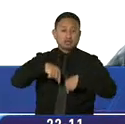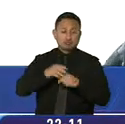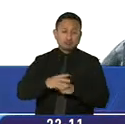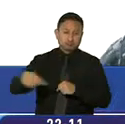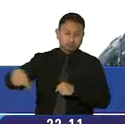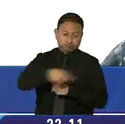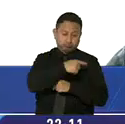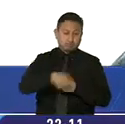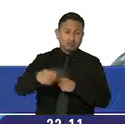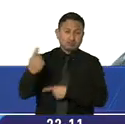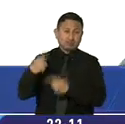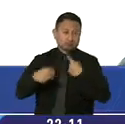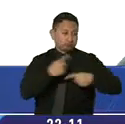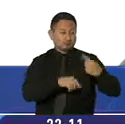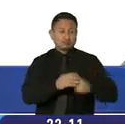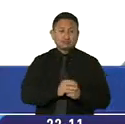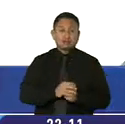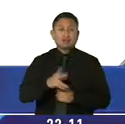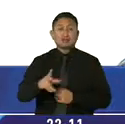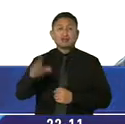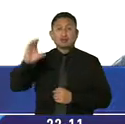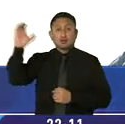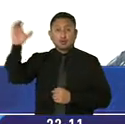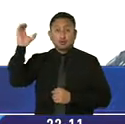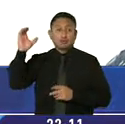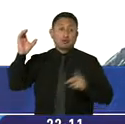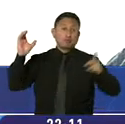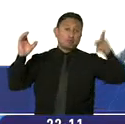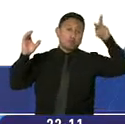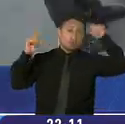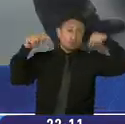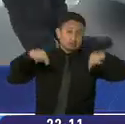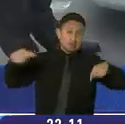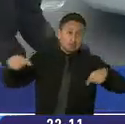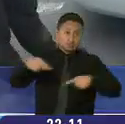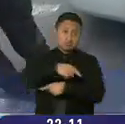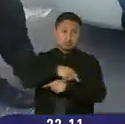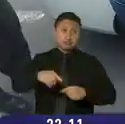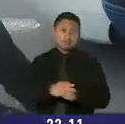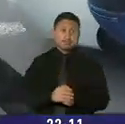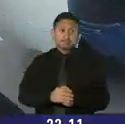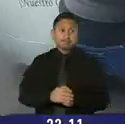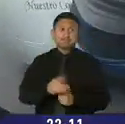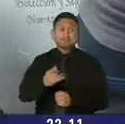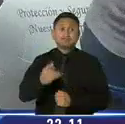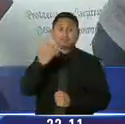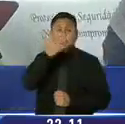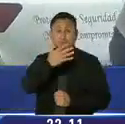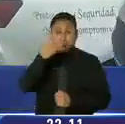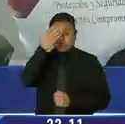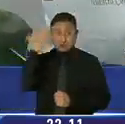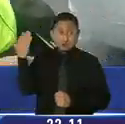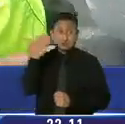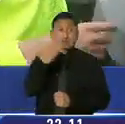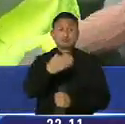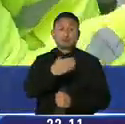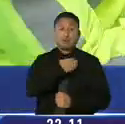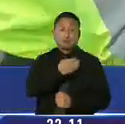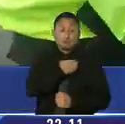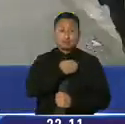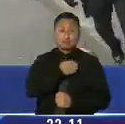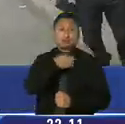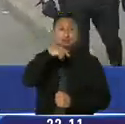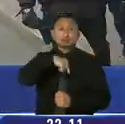dos fronteras, el mayor productor Colombia. De Esmeraldas a la Sierra Centro, en Ambato fue desarticulada una presunta